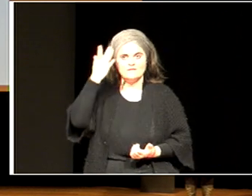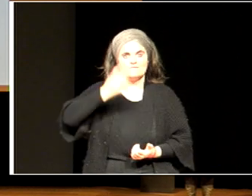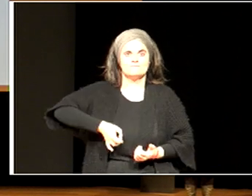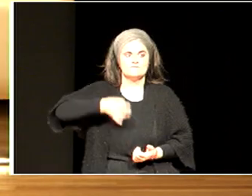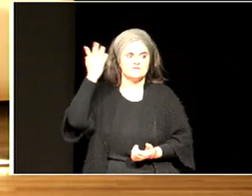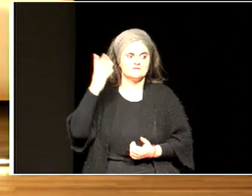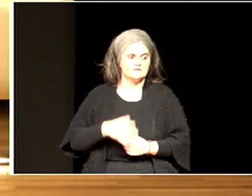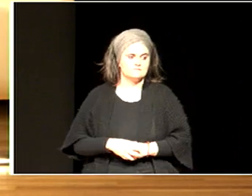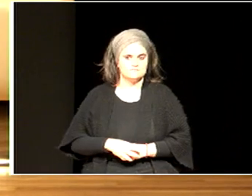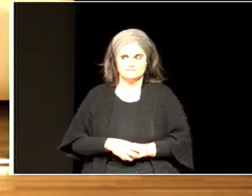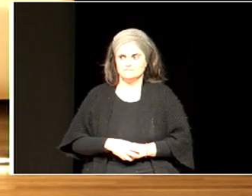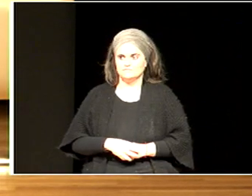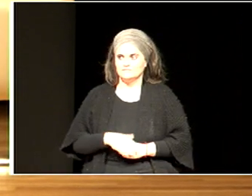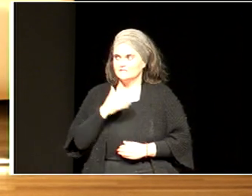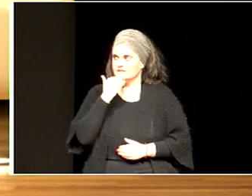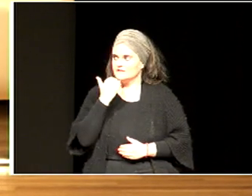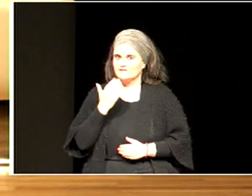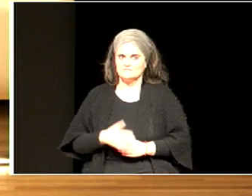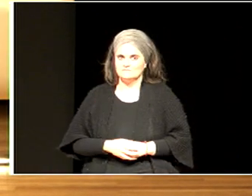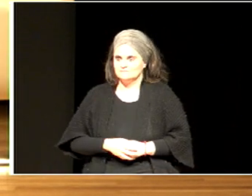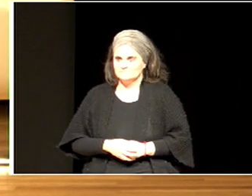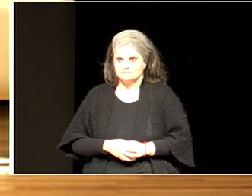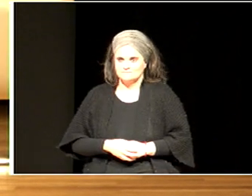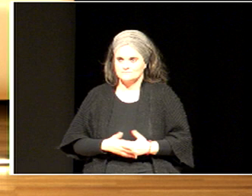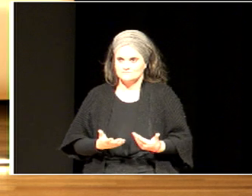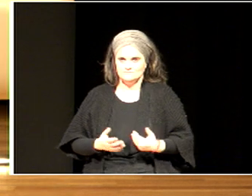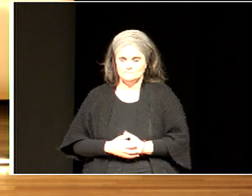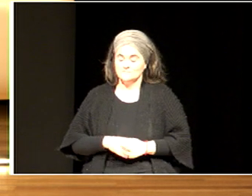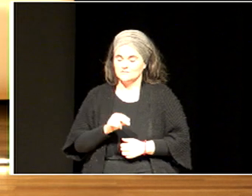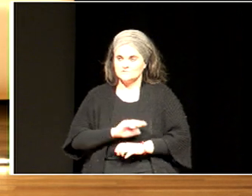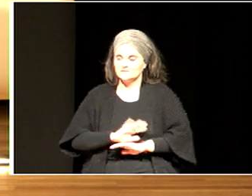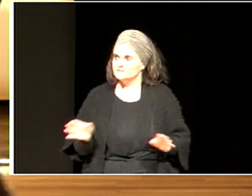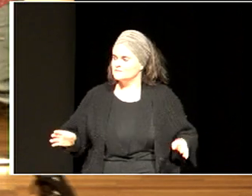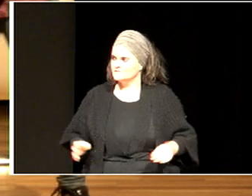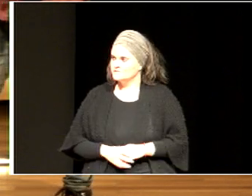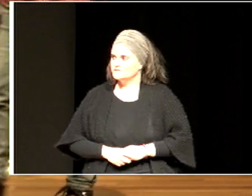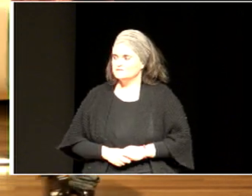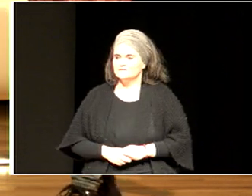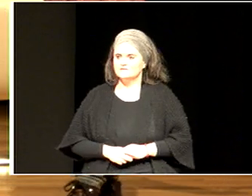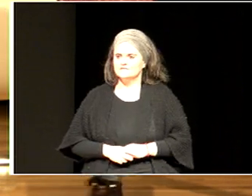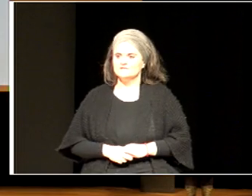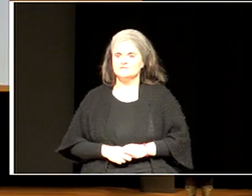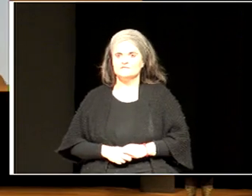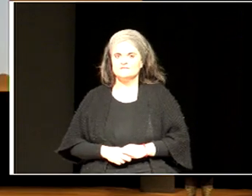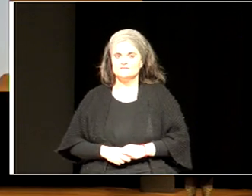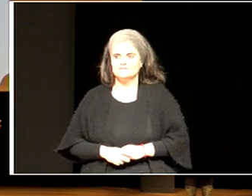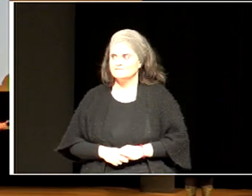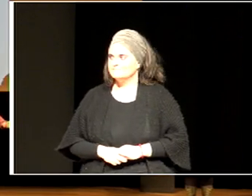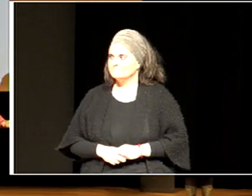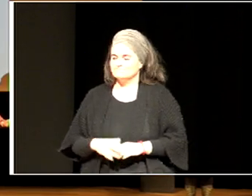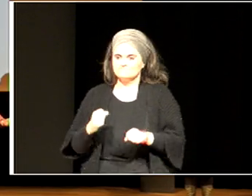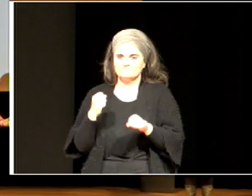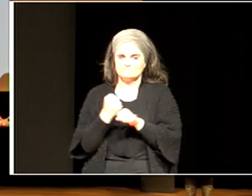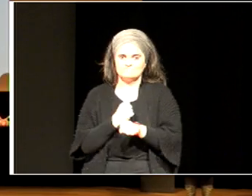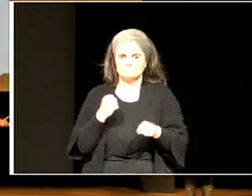algo que es para currar y no cobra galega es la cómo se llama de casa lo mismo pues eso ocurra de todo pero